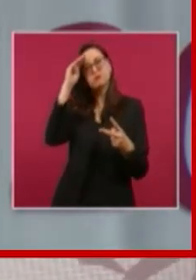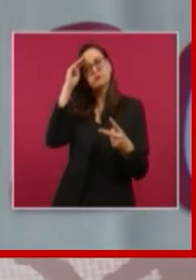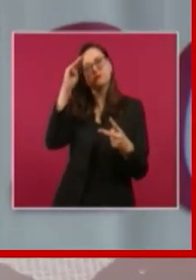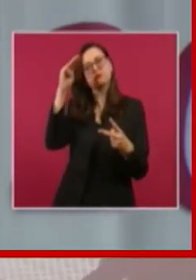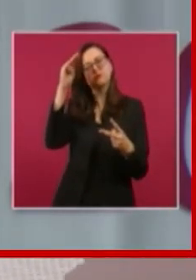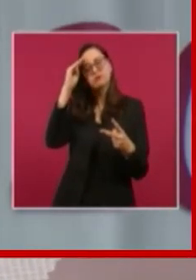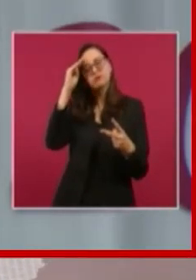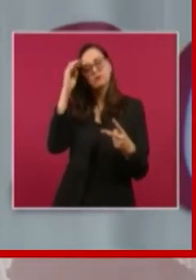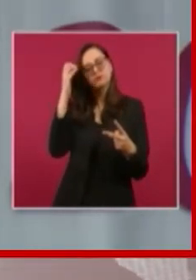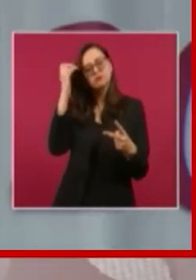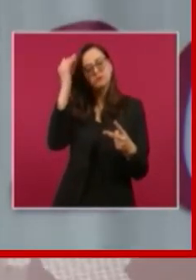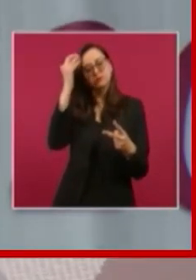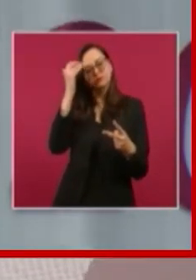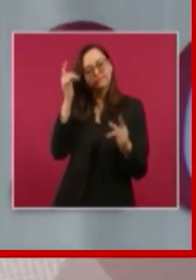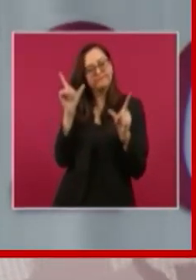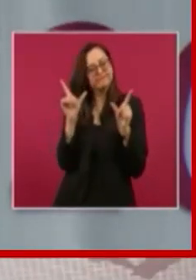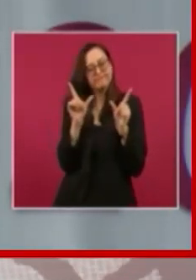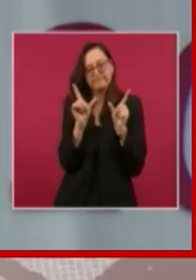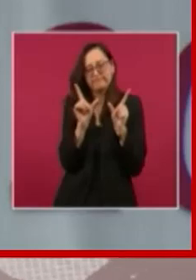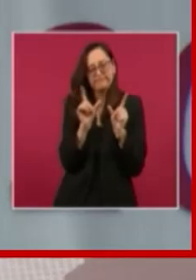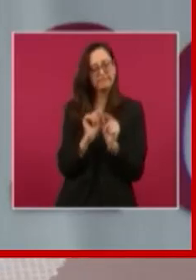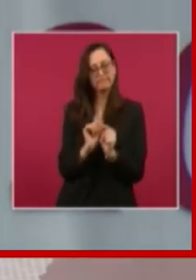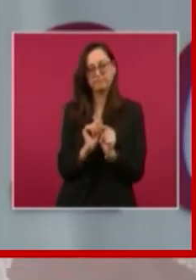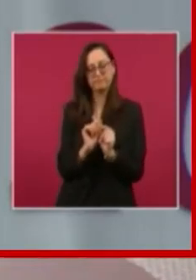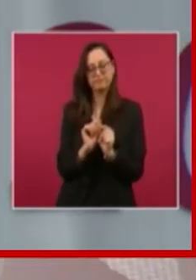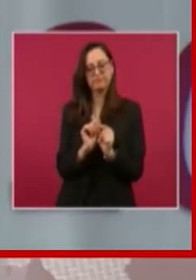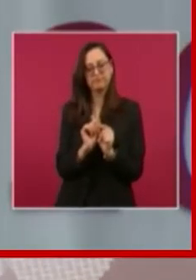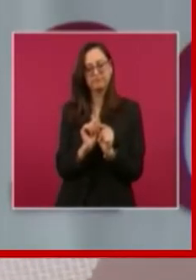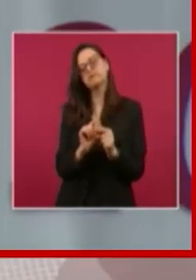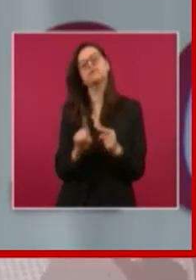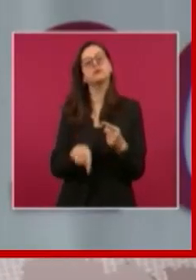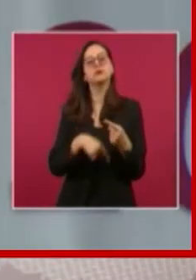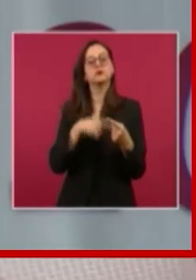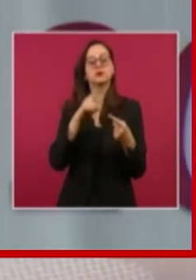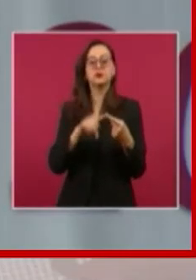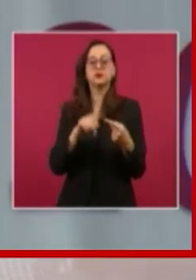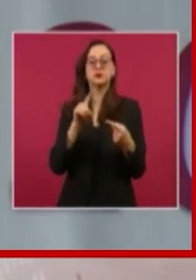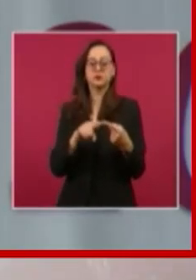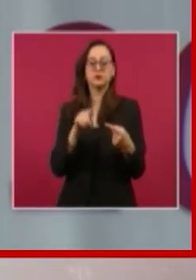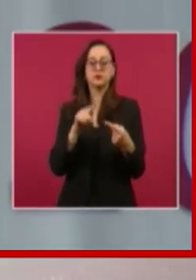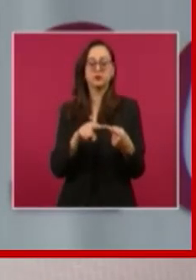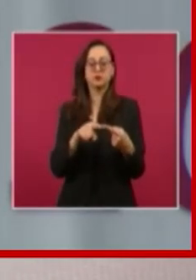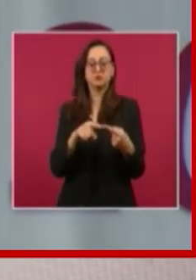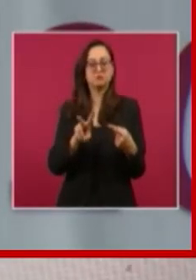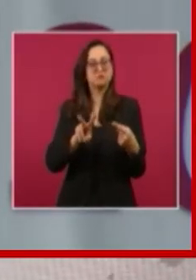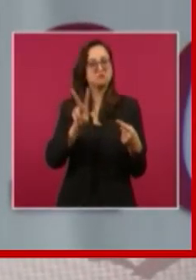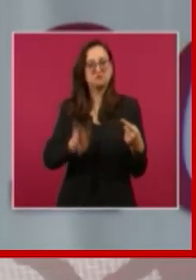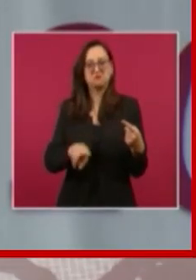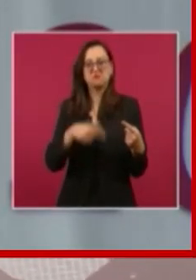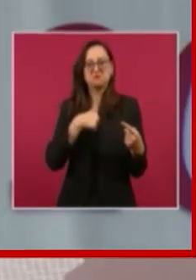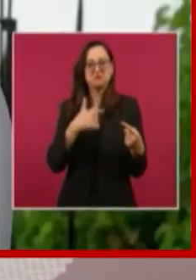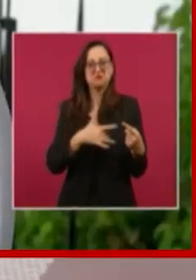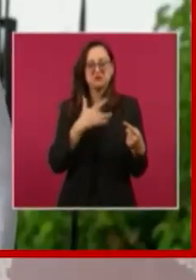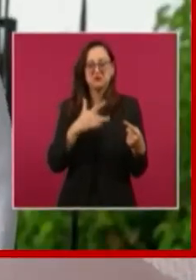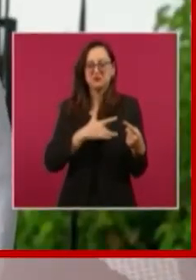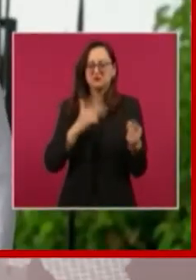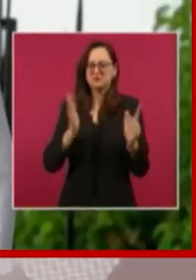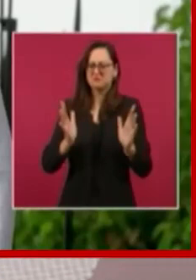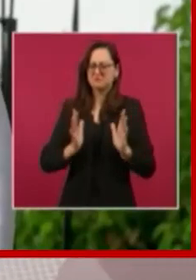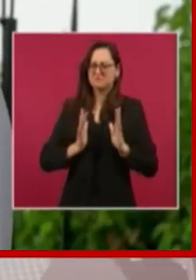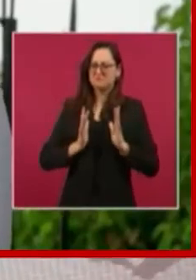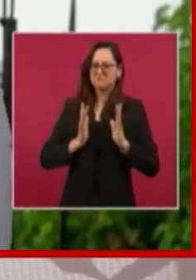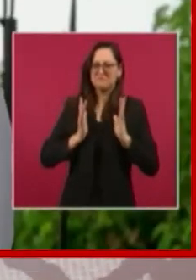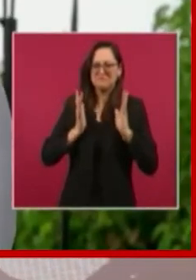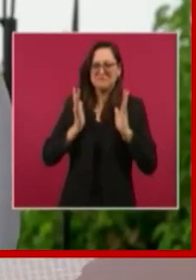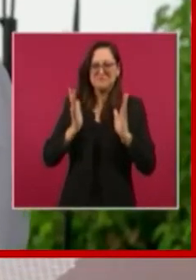tiene músculo eso no nos debe de quedar la menor duda yo creo que si le das el mismo dinero que nunca sabemos Cuánto es al pri al pan y a